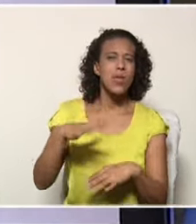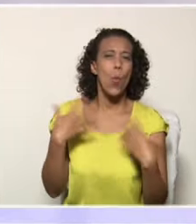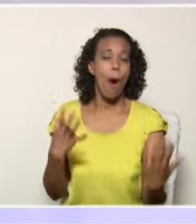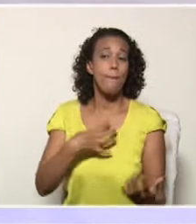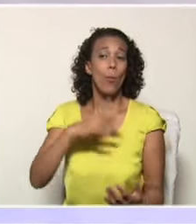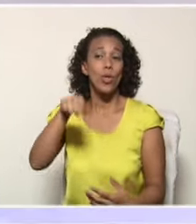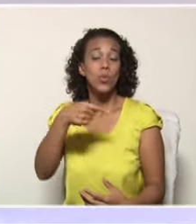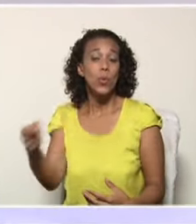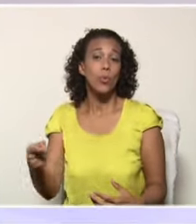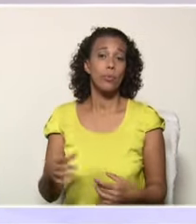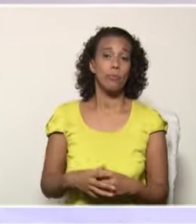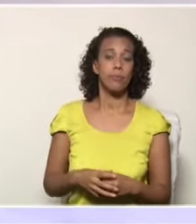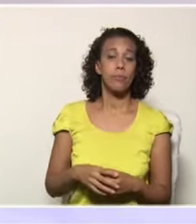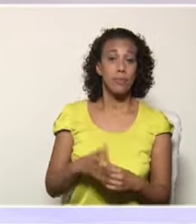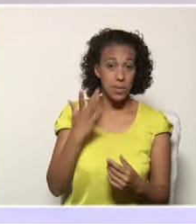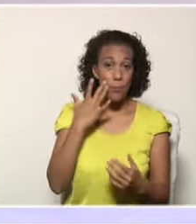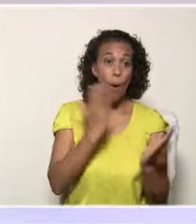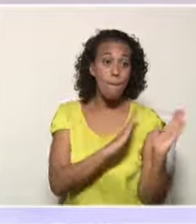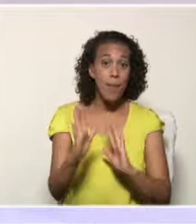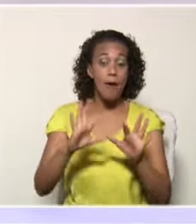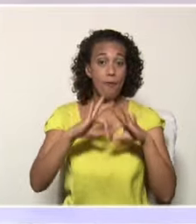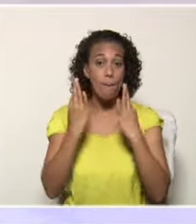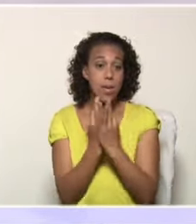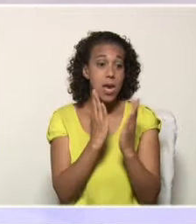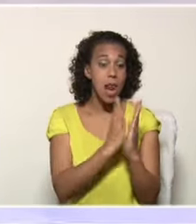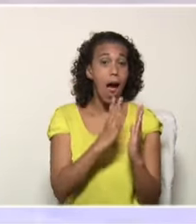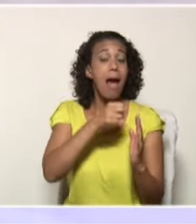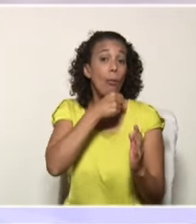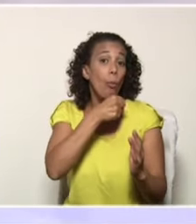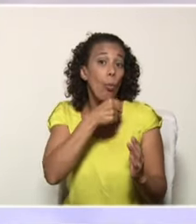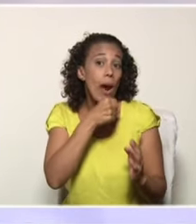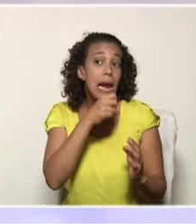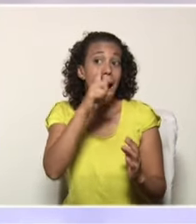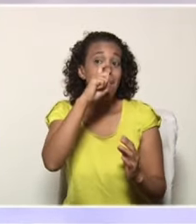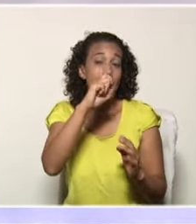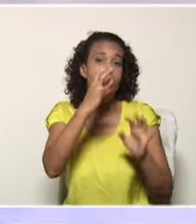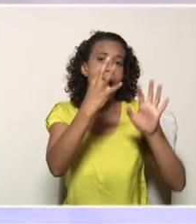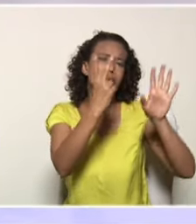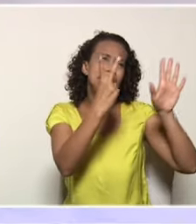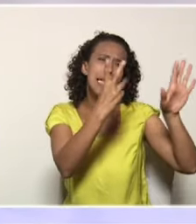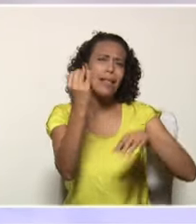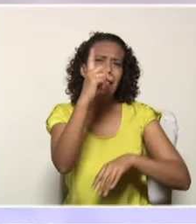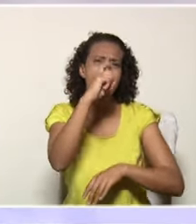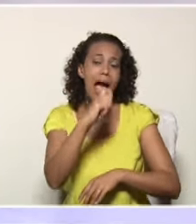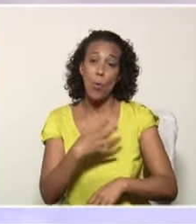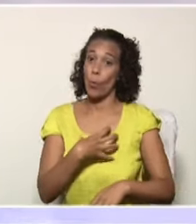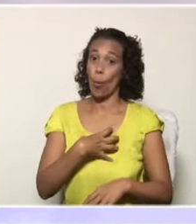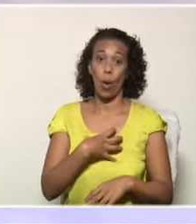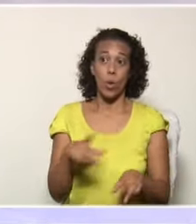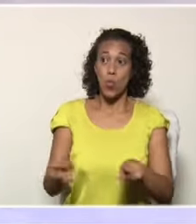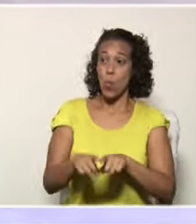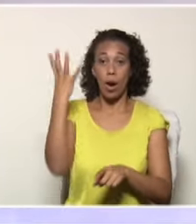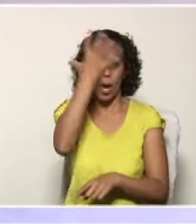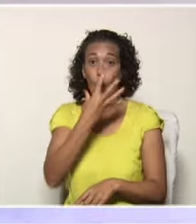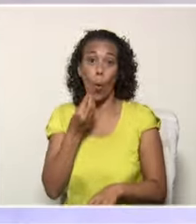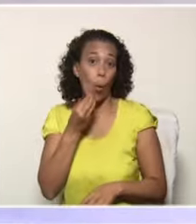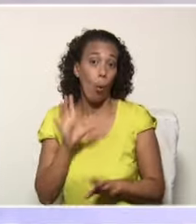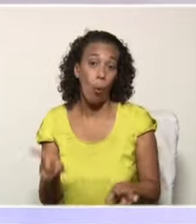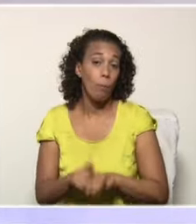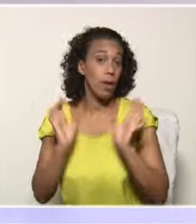físico. Si vamos a hacer un plan en familia, la abuela que tiene 70 años no puede realizar los mismos